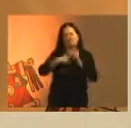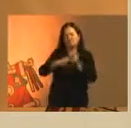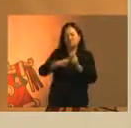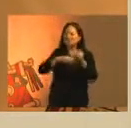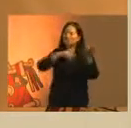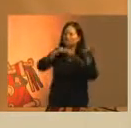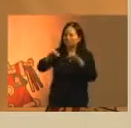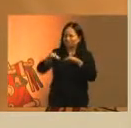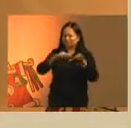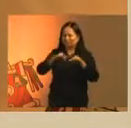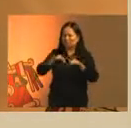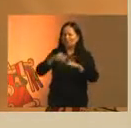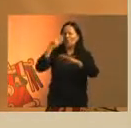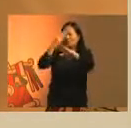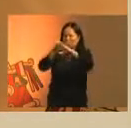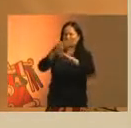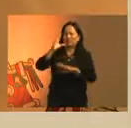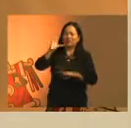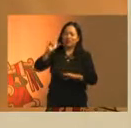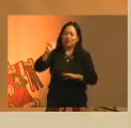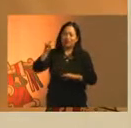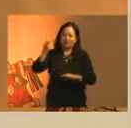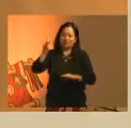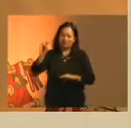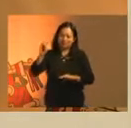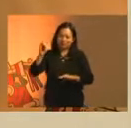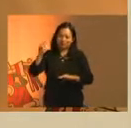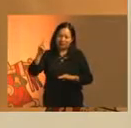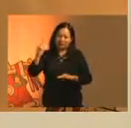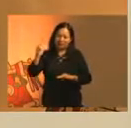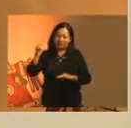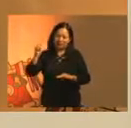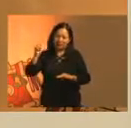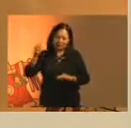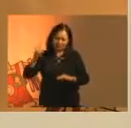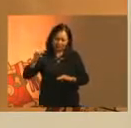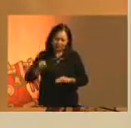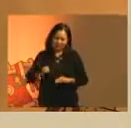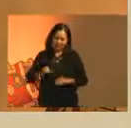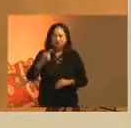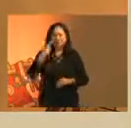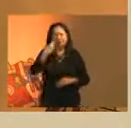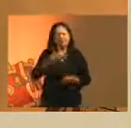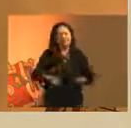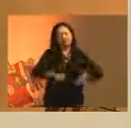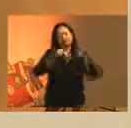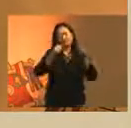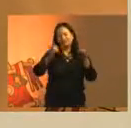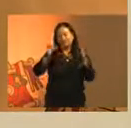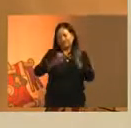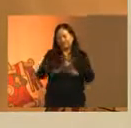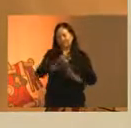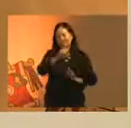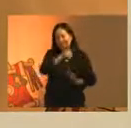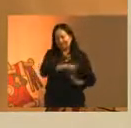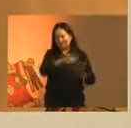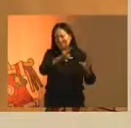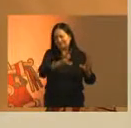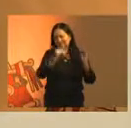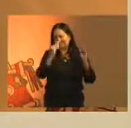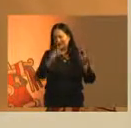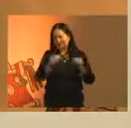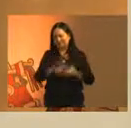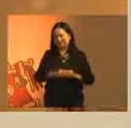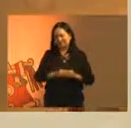capitalista y entonces creo que es una está llena de ejemplo su vida lo que he hecho